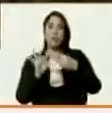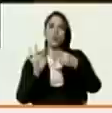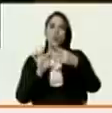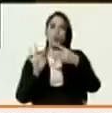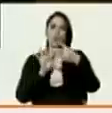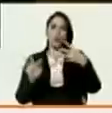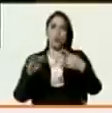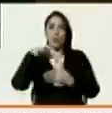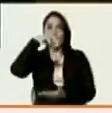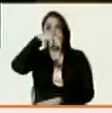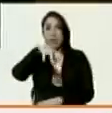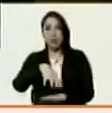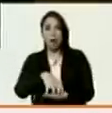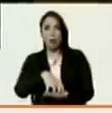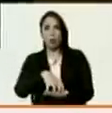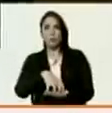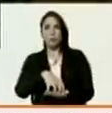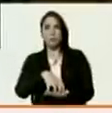el Estado